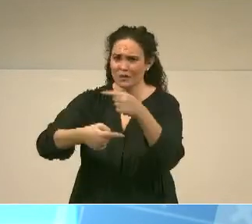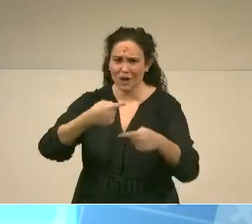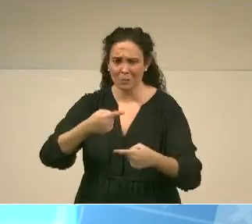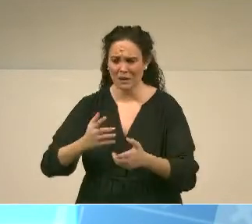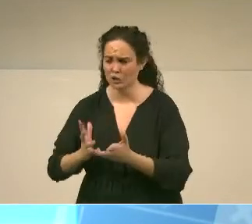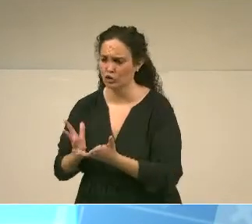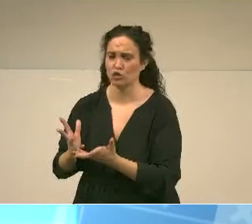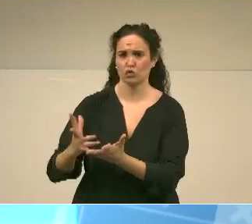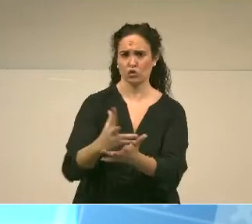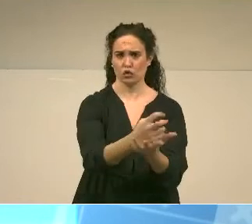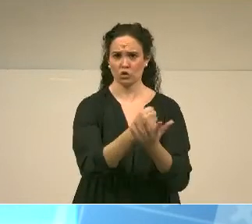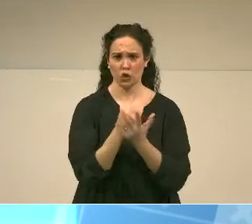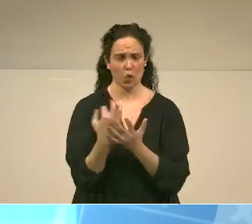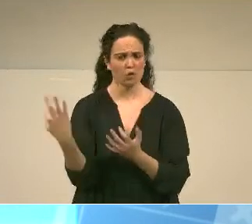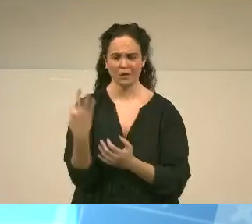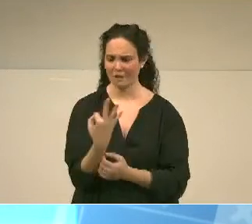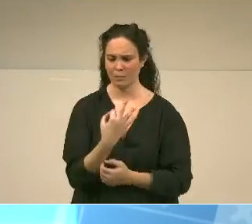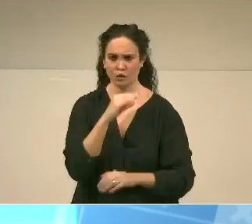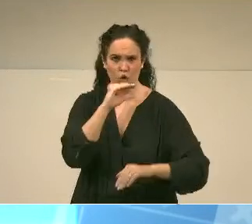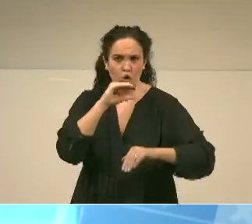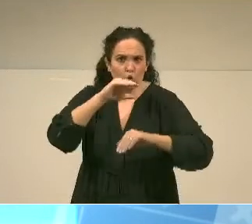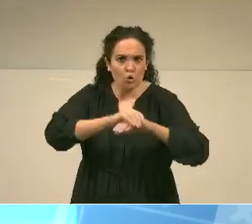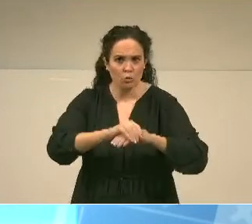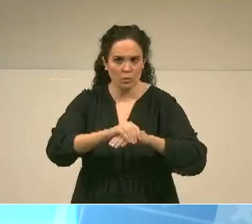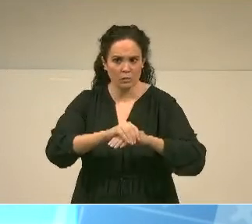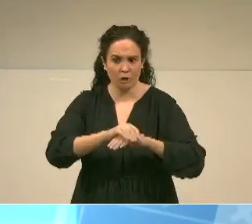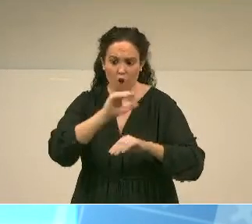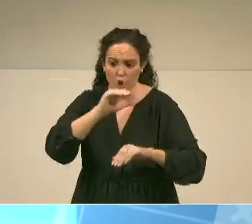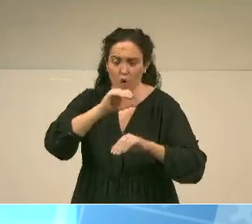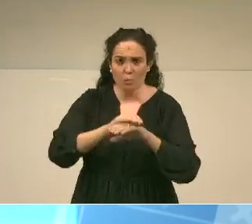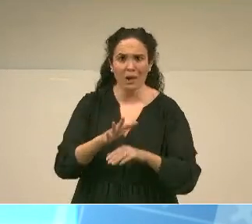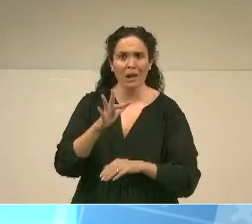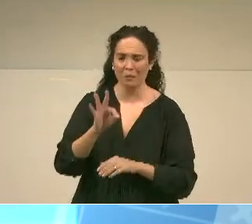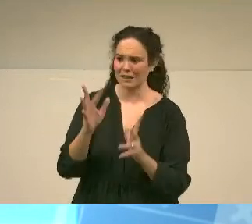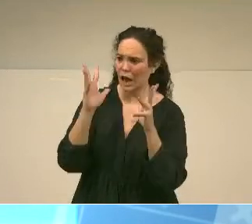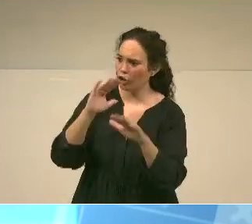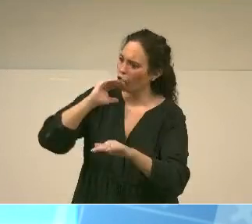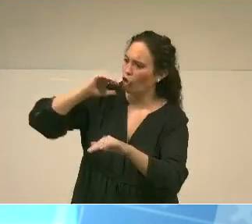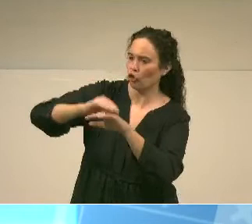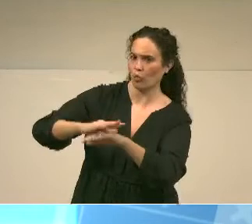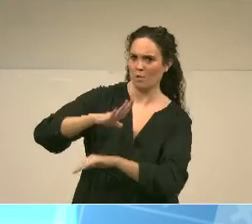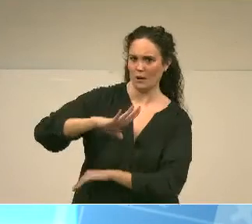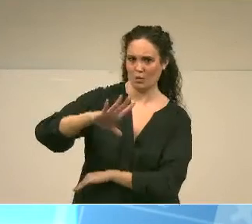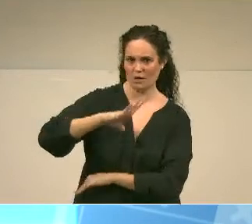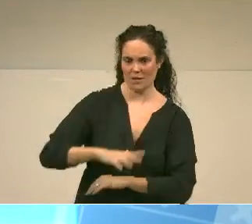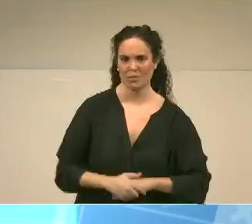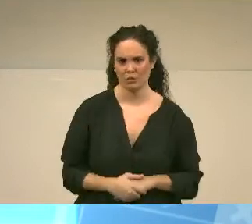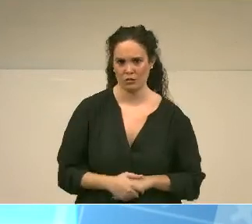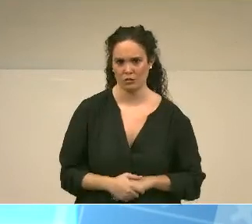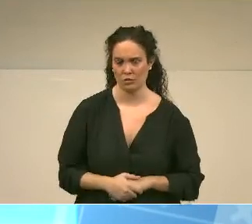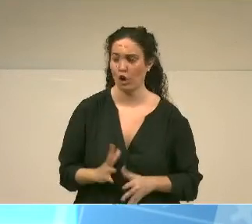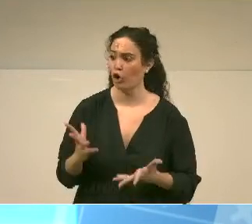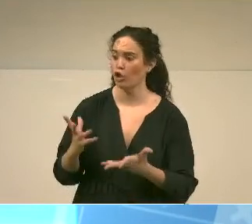erateko elkarteek asko egin dezakegu lege hoiek eta arau hoiek bete arazi daitezen eta bete